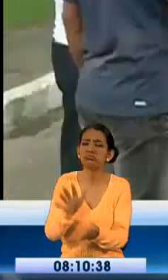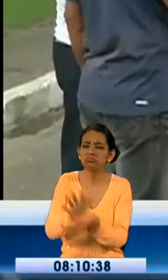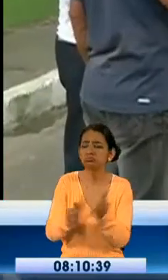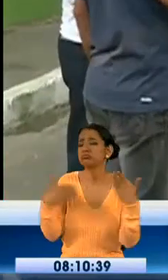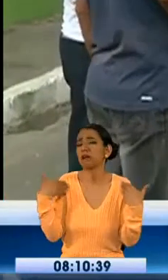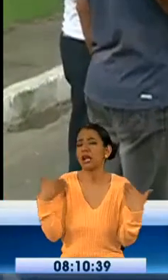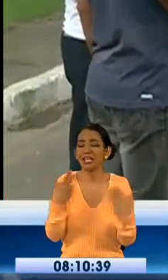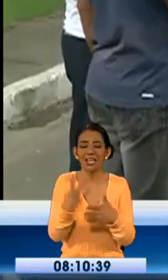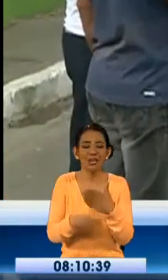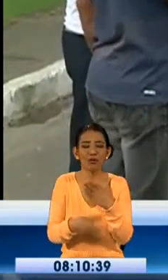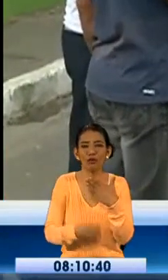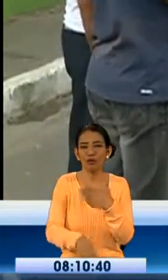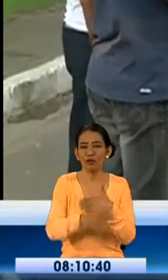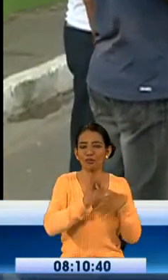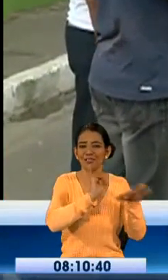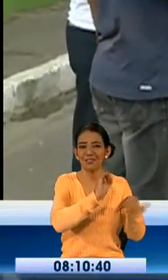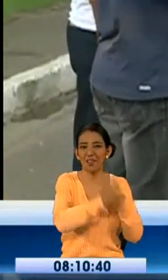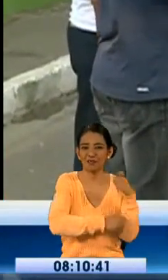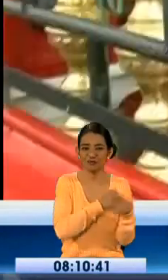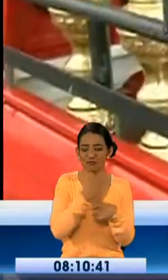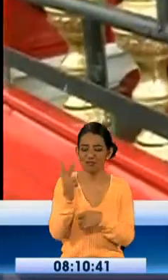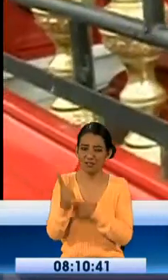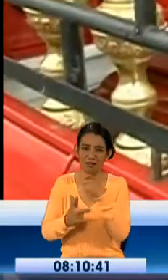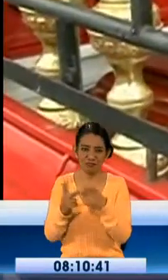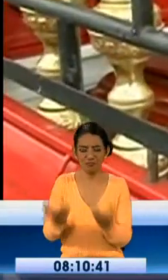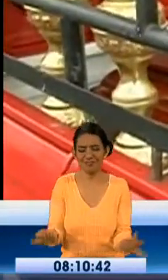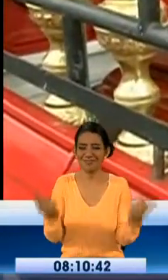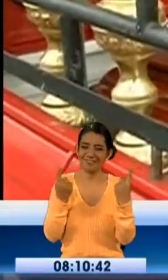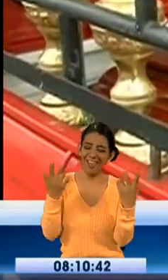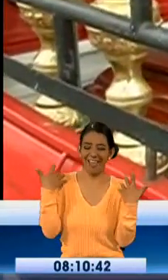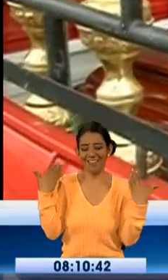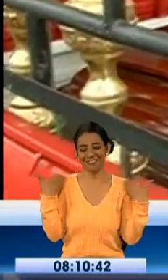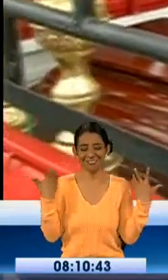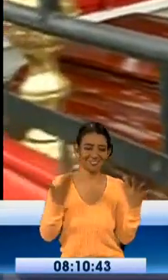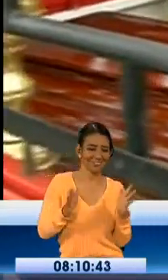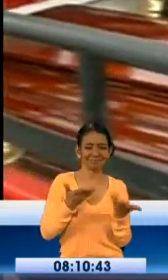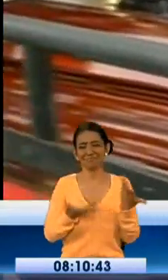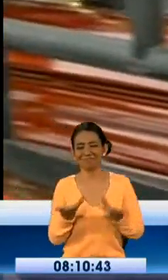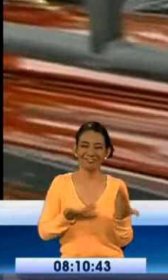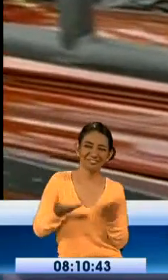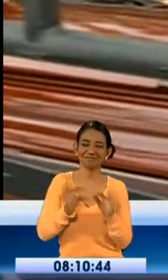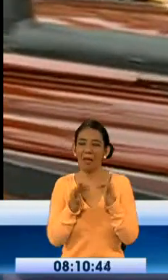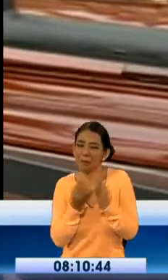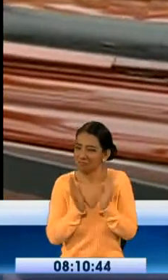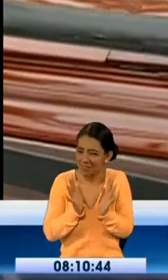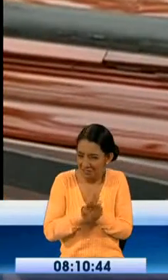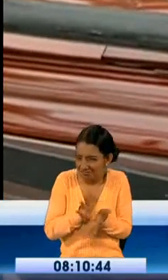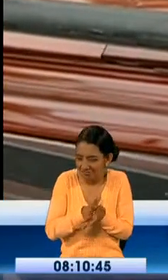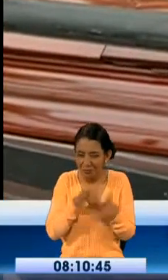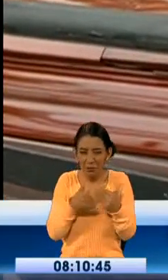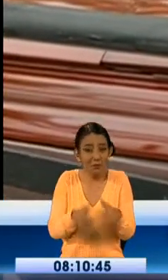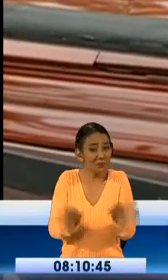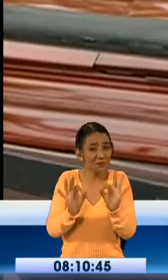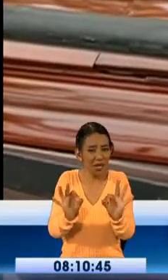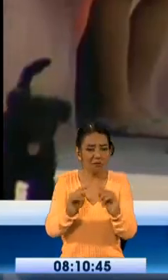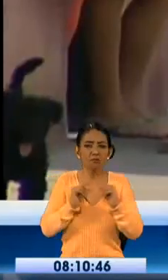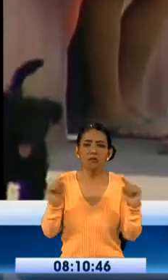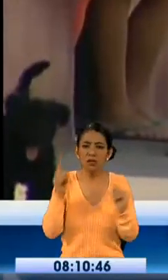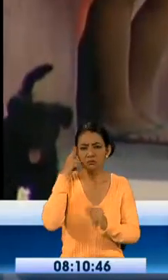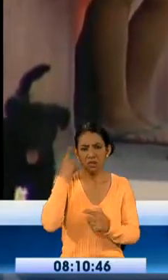pequeños hijos de 7 y 3 años. Algo que fue motivo de felicidad para todos sin